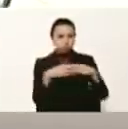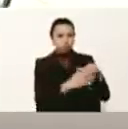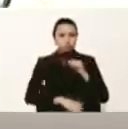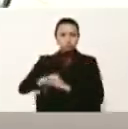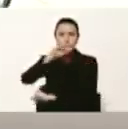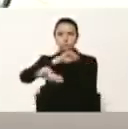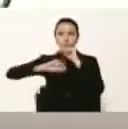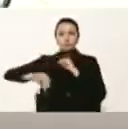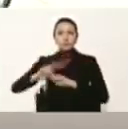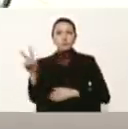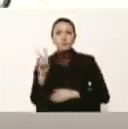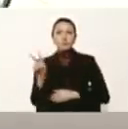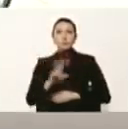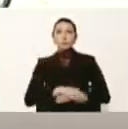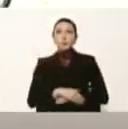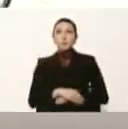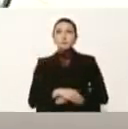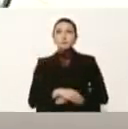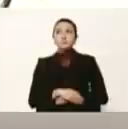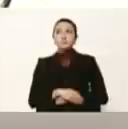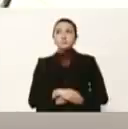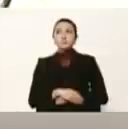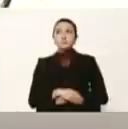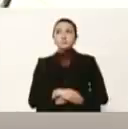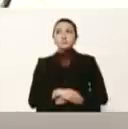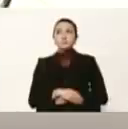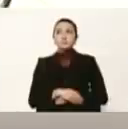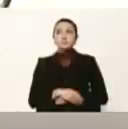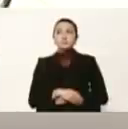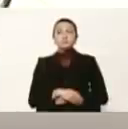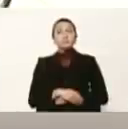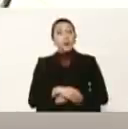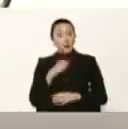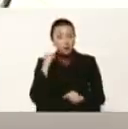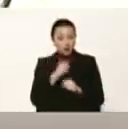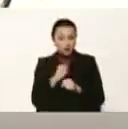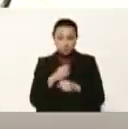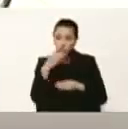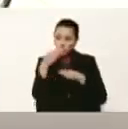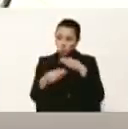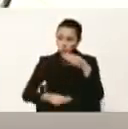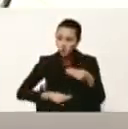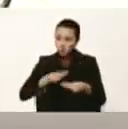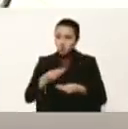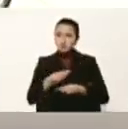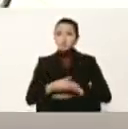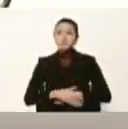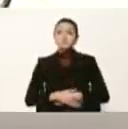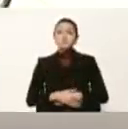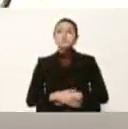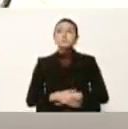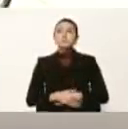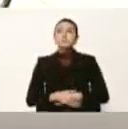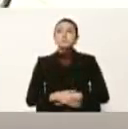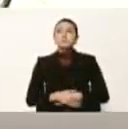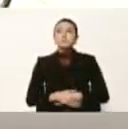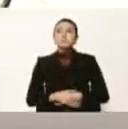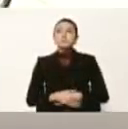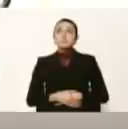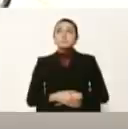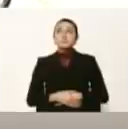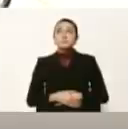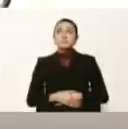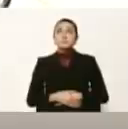la patria. Asimismo, en esta operación se encuentran, han sido